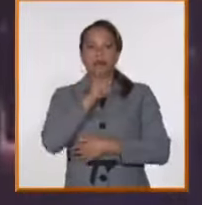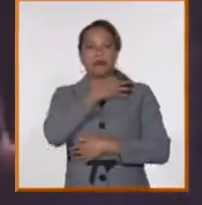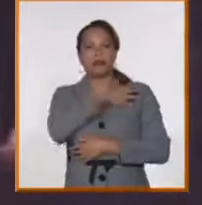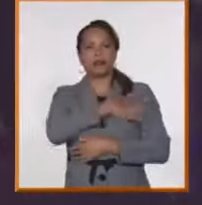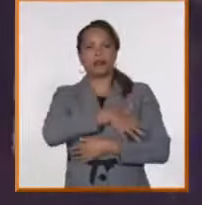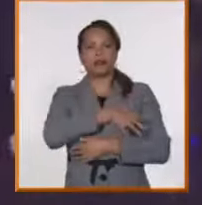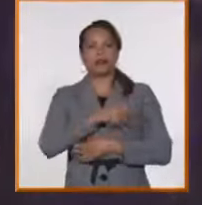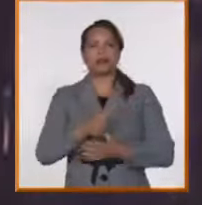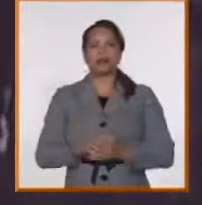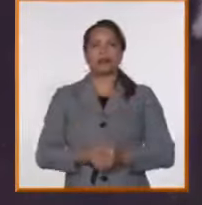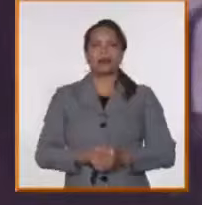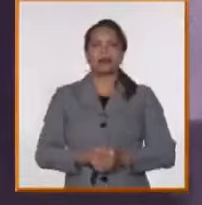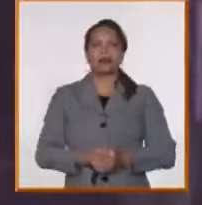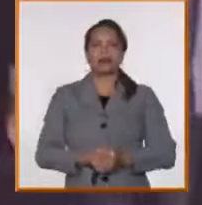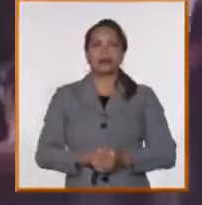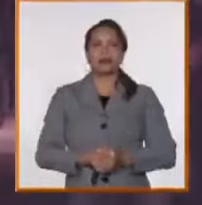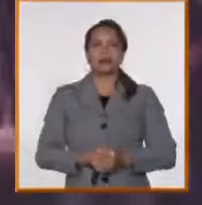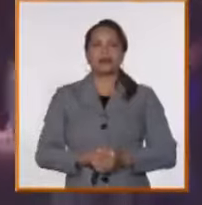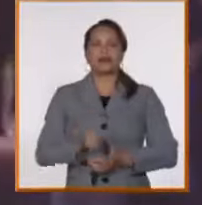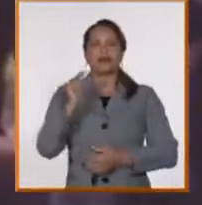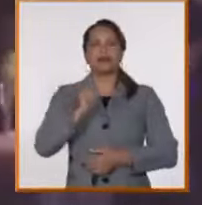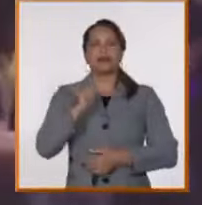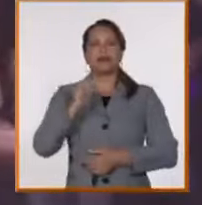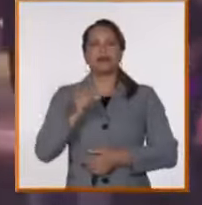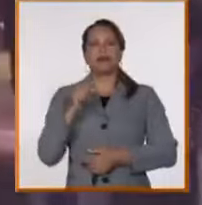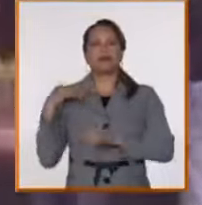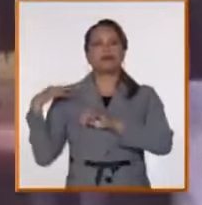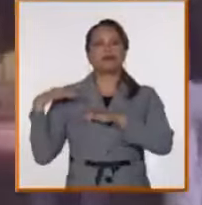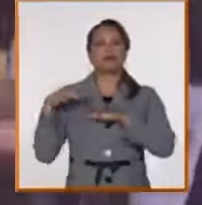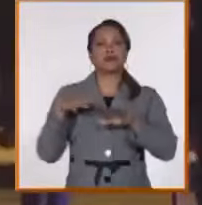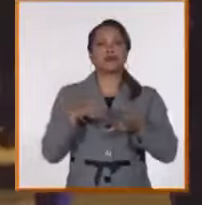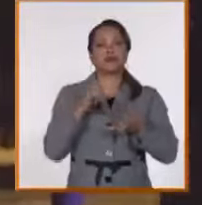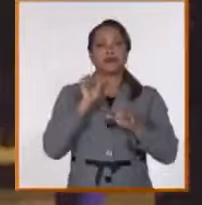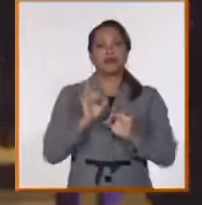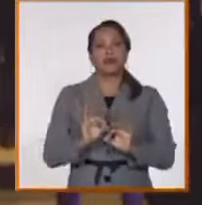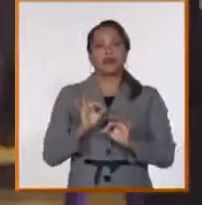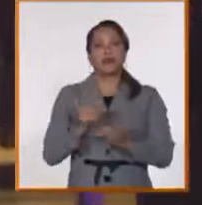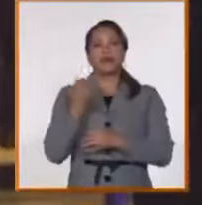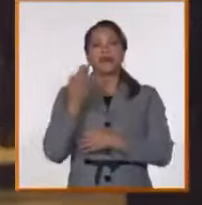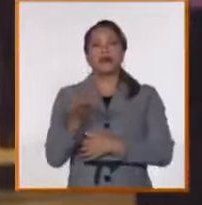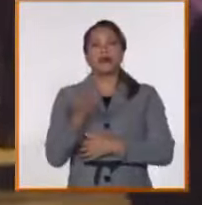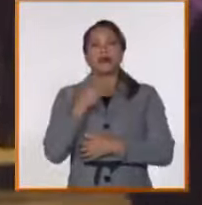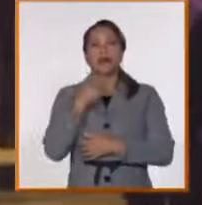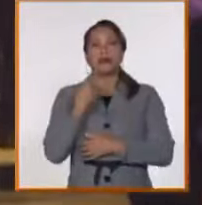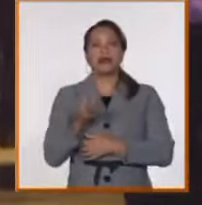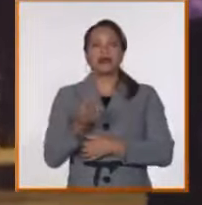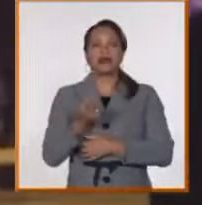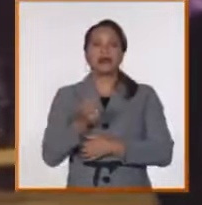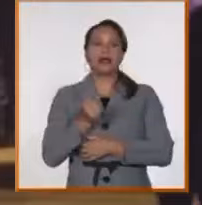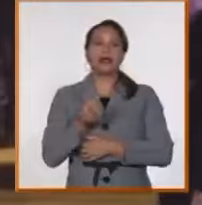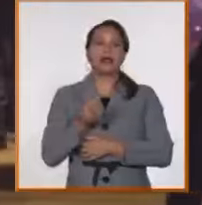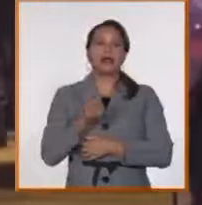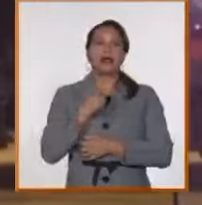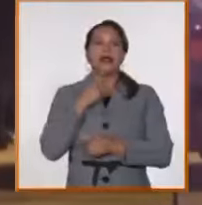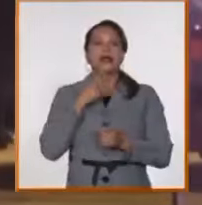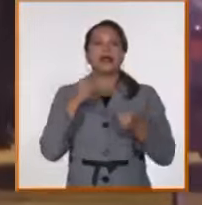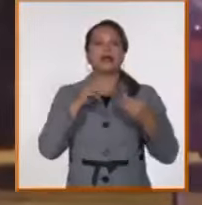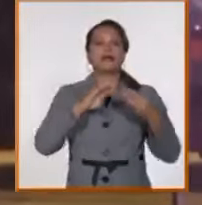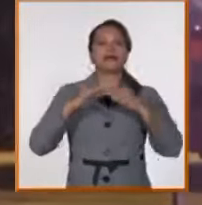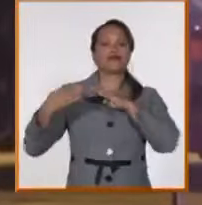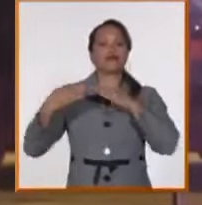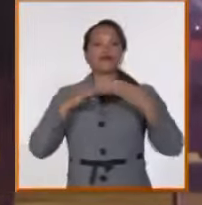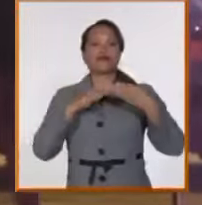Palestina pero manifestantes que pedían la dimisión de abas y las fuerzas de seguridad de la autoridad Palestina se enfrentaron en